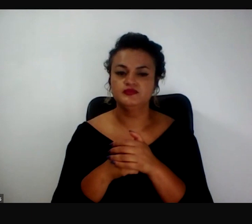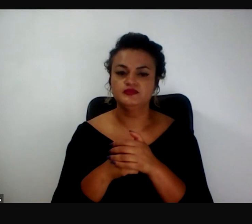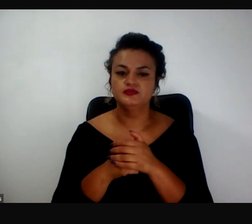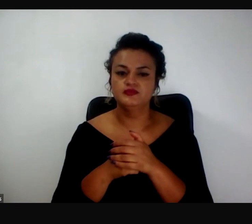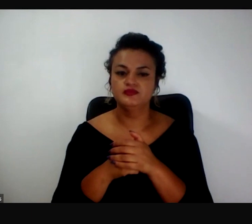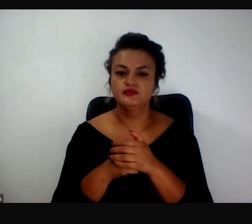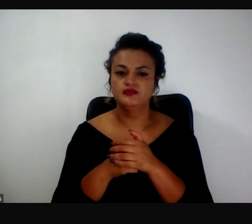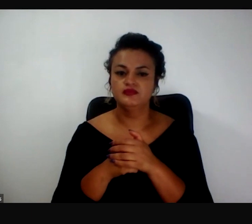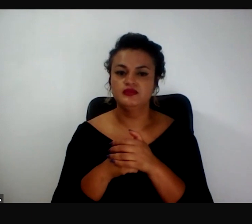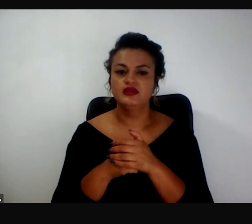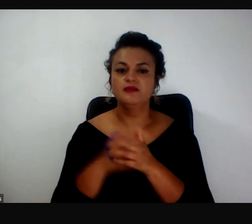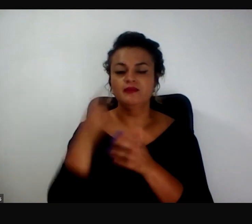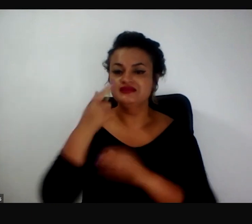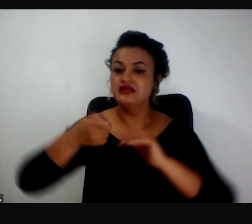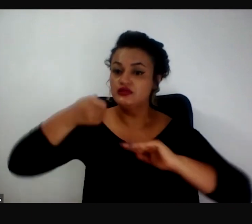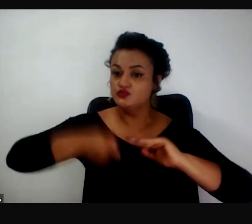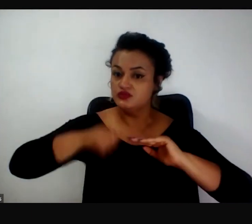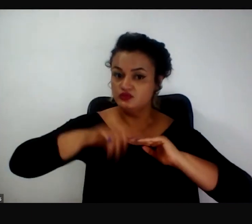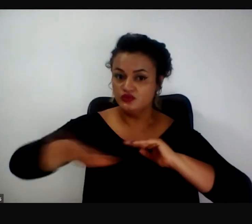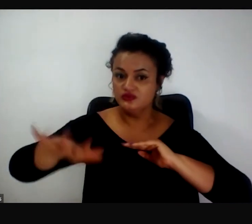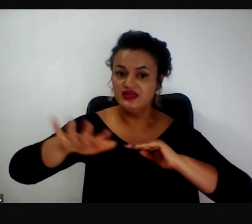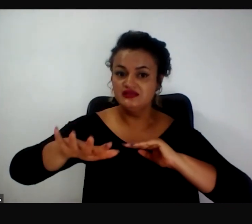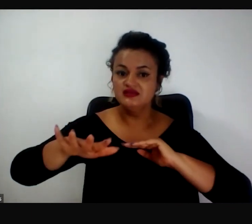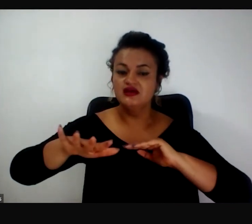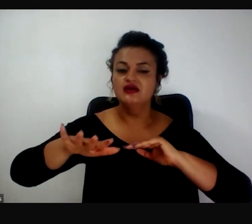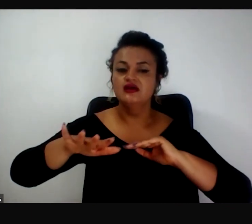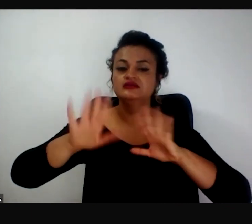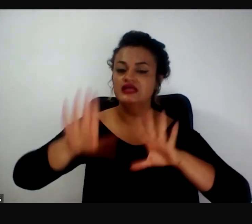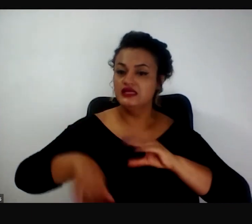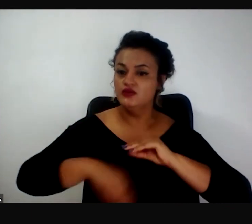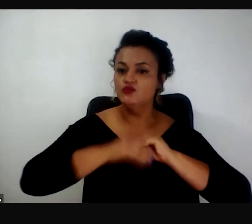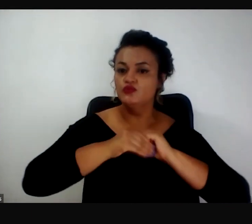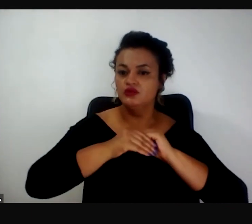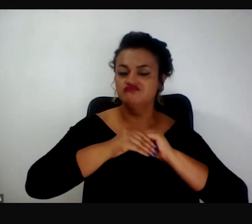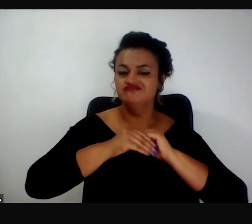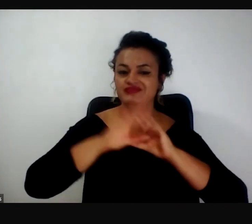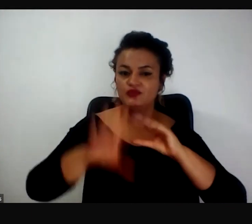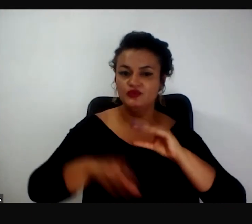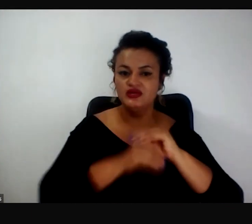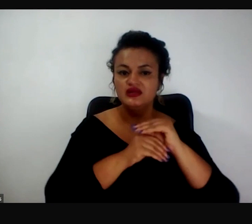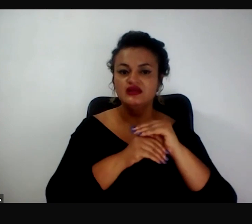A la jurisprudencia, dice, sin incluirla entre las fuentes, se le